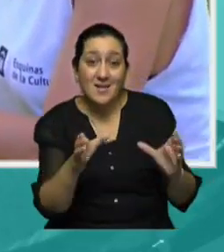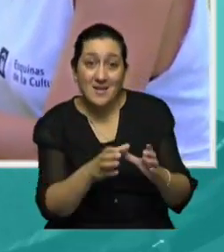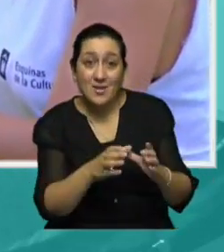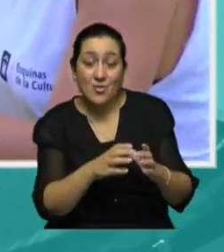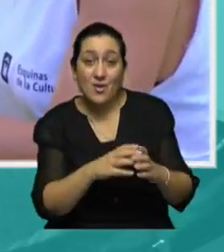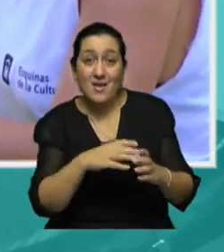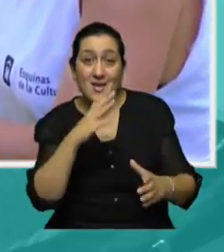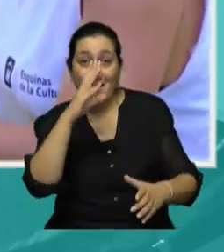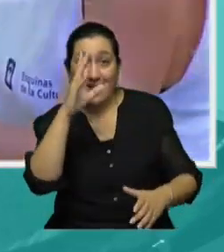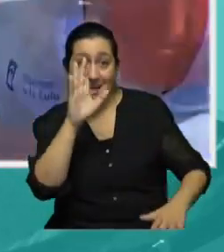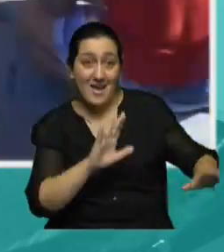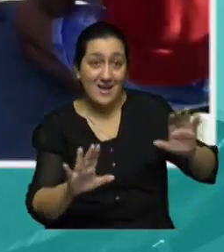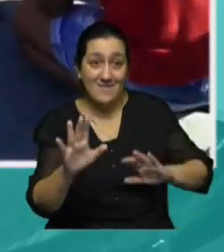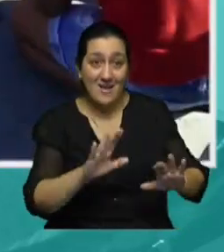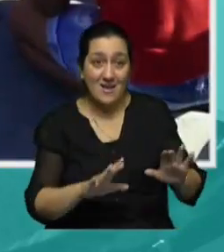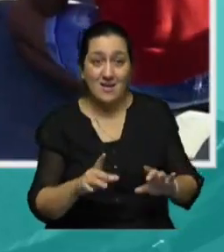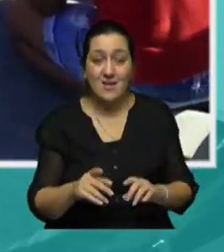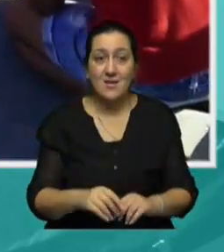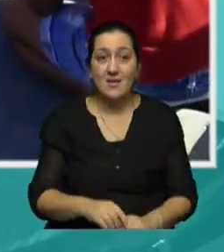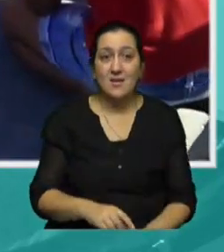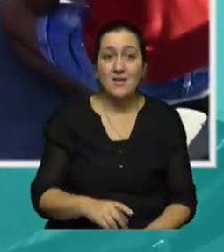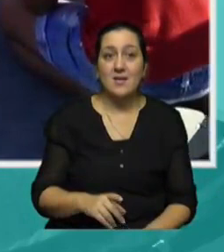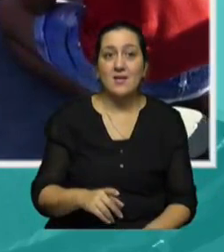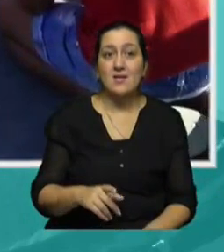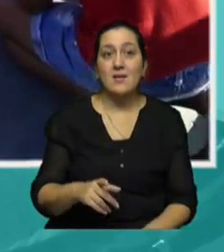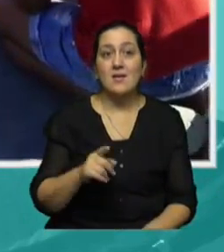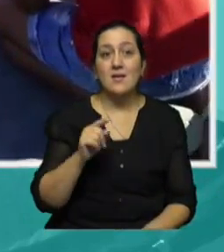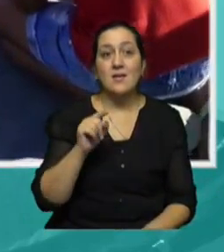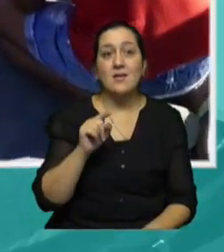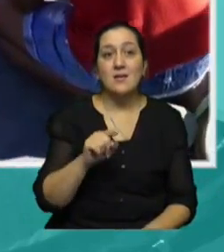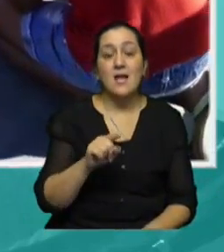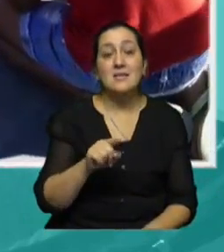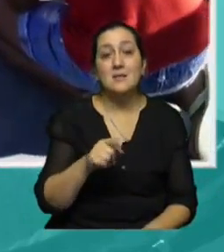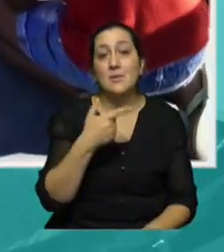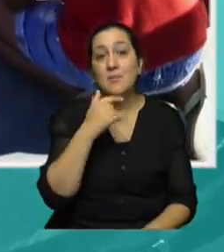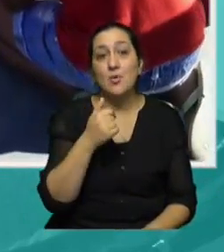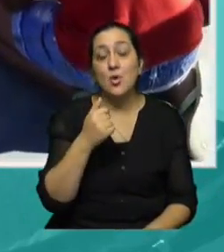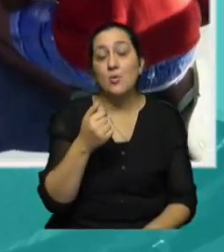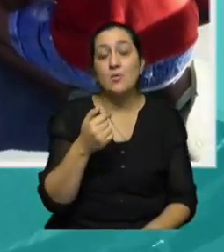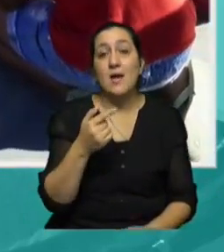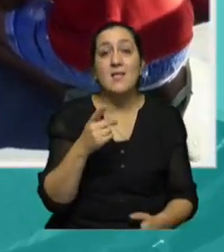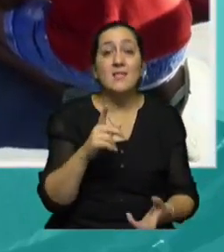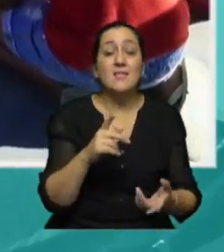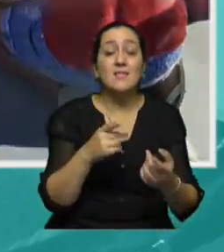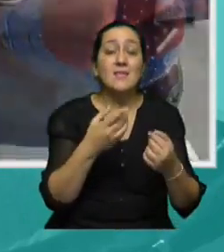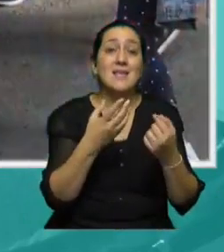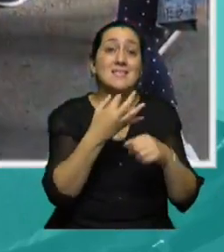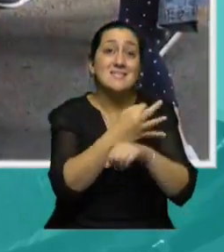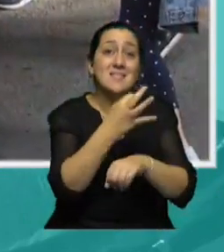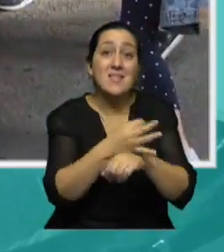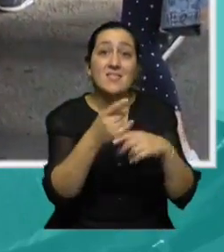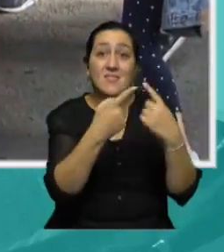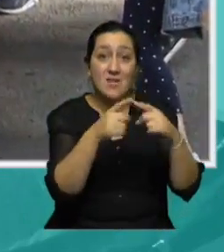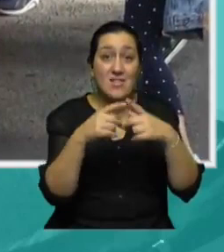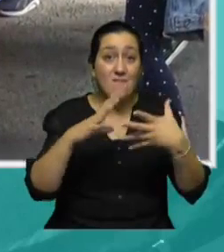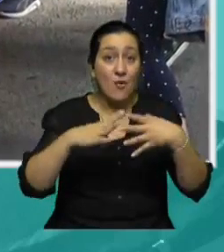dice, la mula. No, así no, también se puede hacer así. No, eso es genial, es una maravilla y no es una